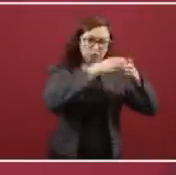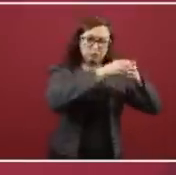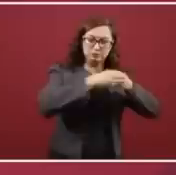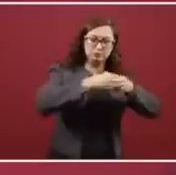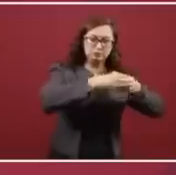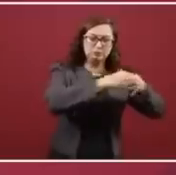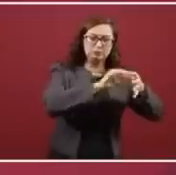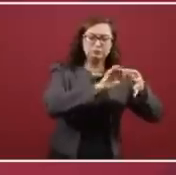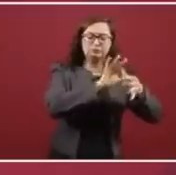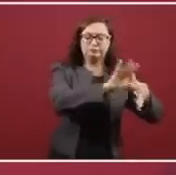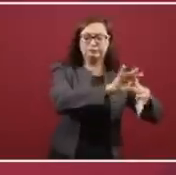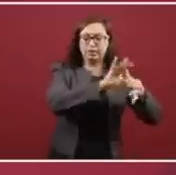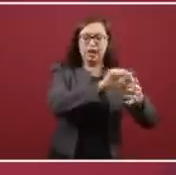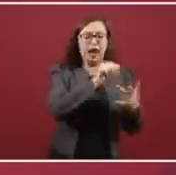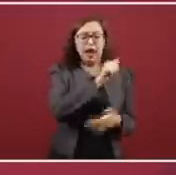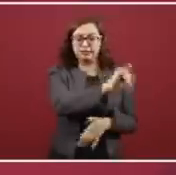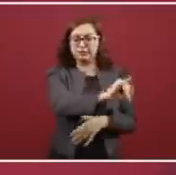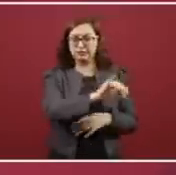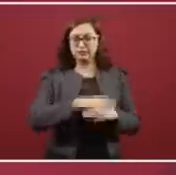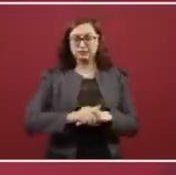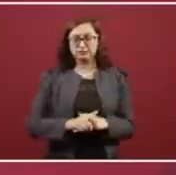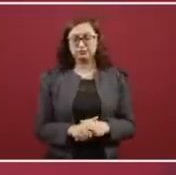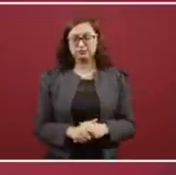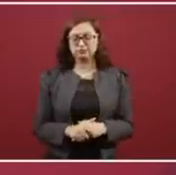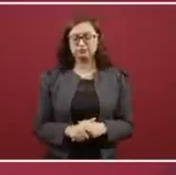entonces ese es una cosa